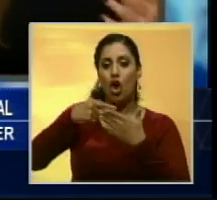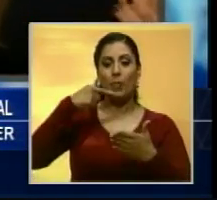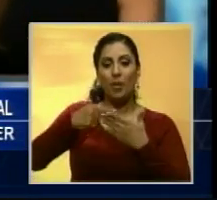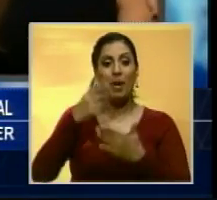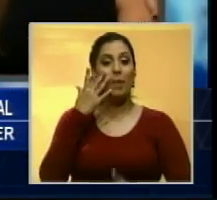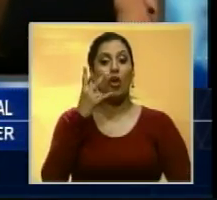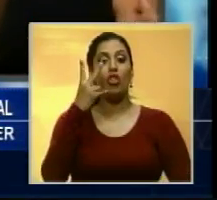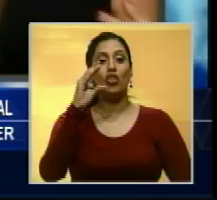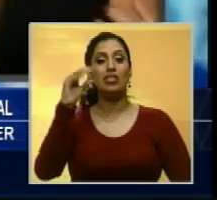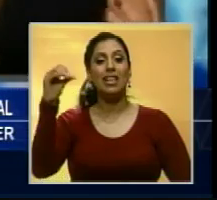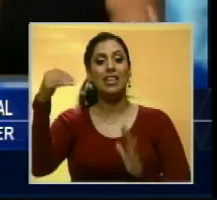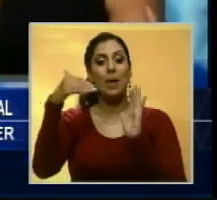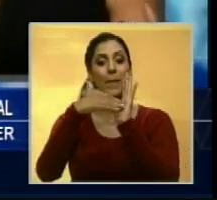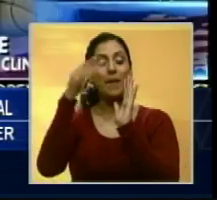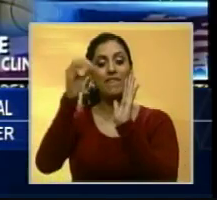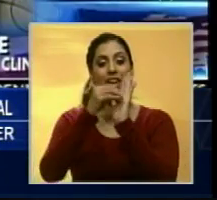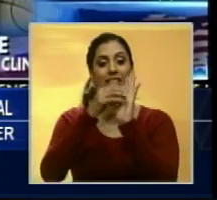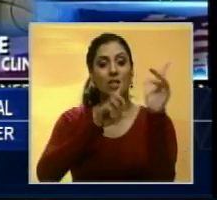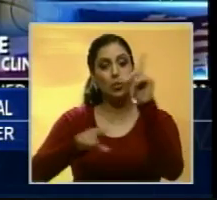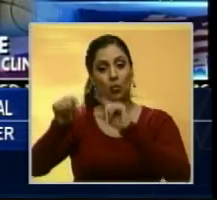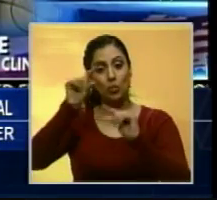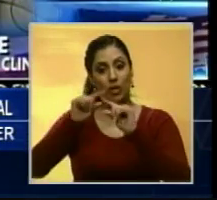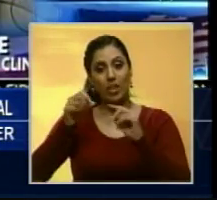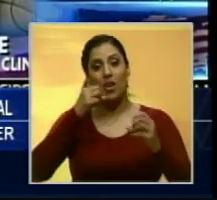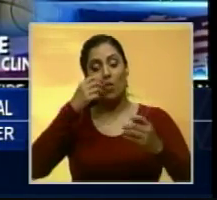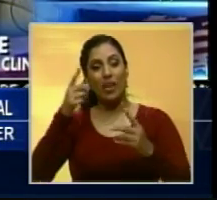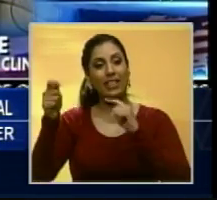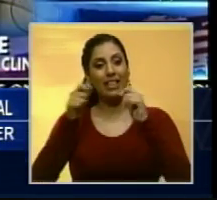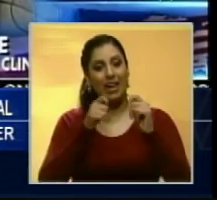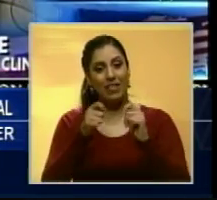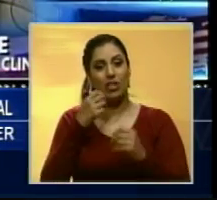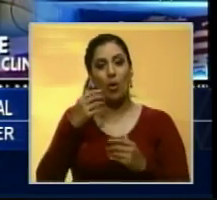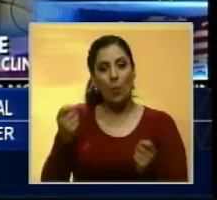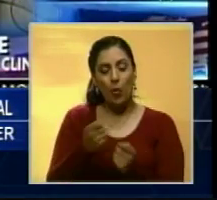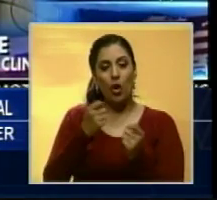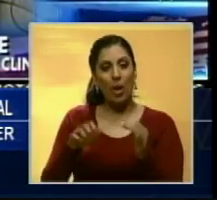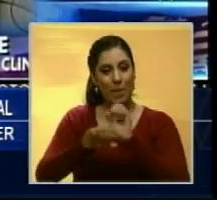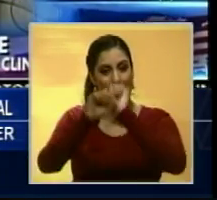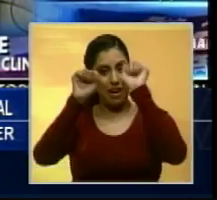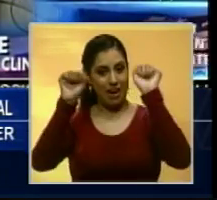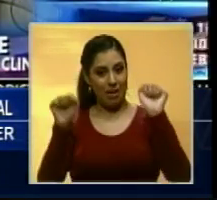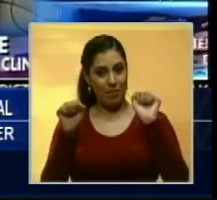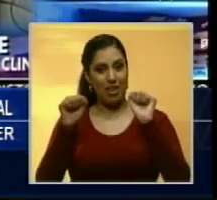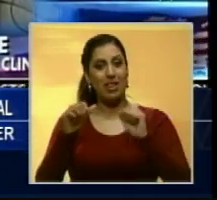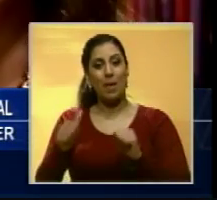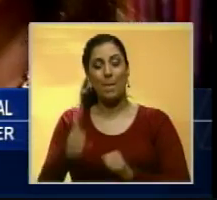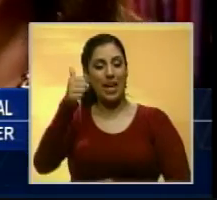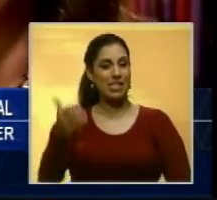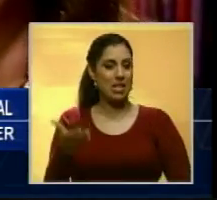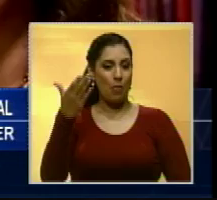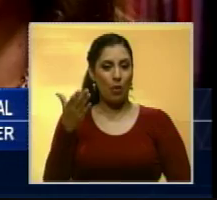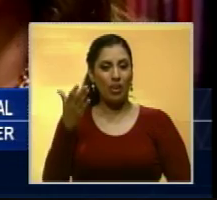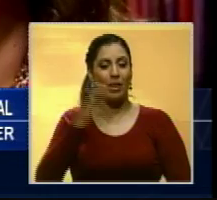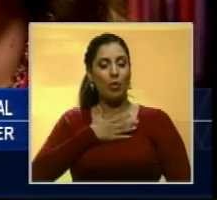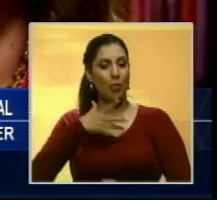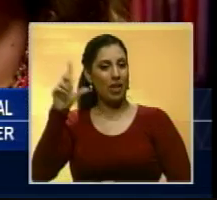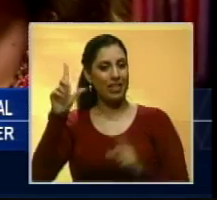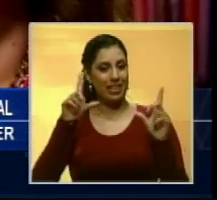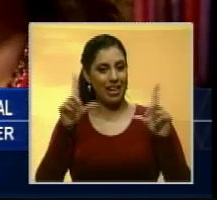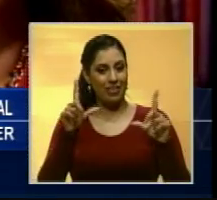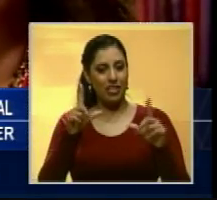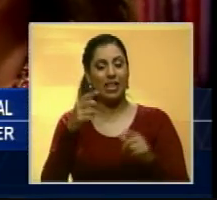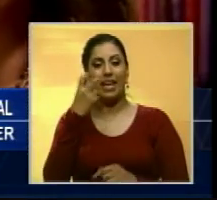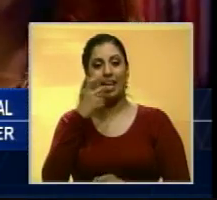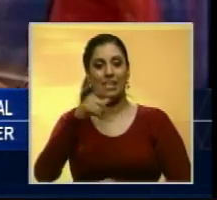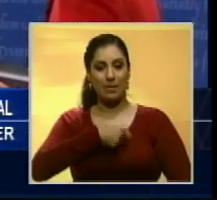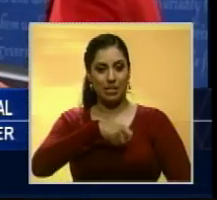menos 200,000 veces en Twitter y ha ofrecido entrevistas en los programas matutinos de las más importantes cadenas de televisión en